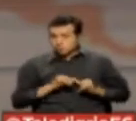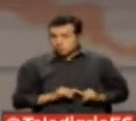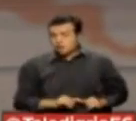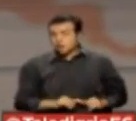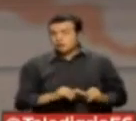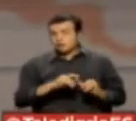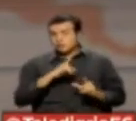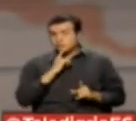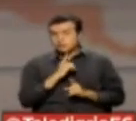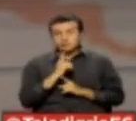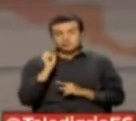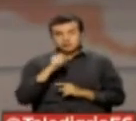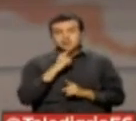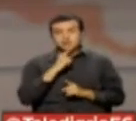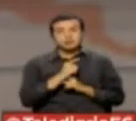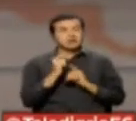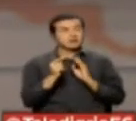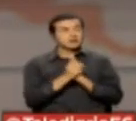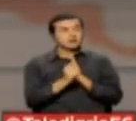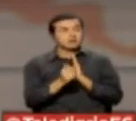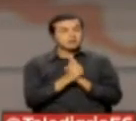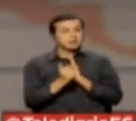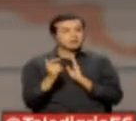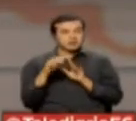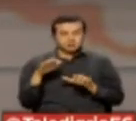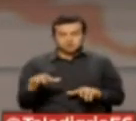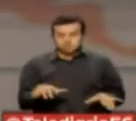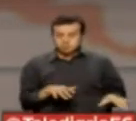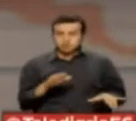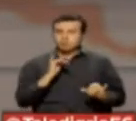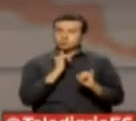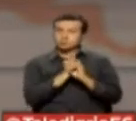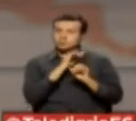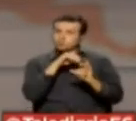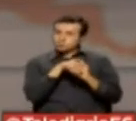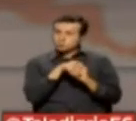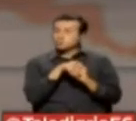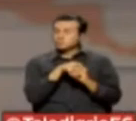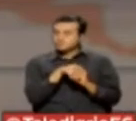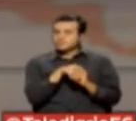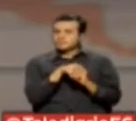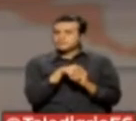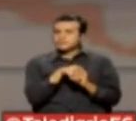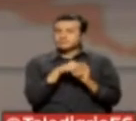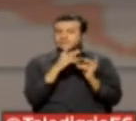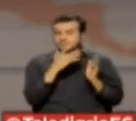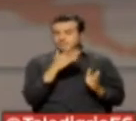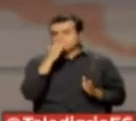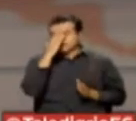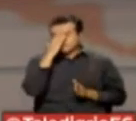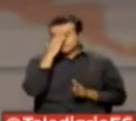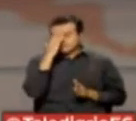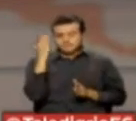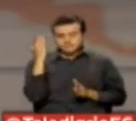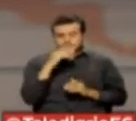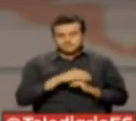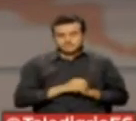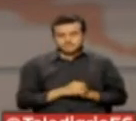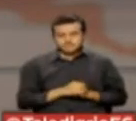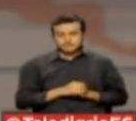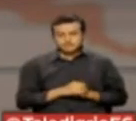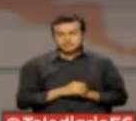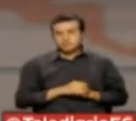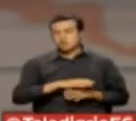asegurar que exista la capacidad de coordinación interinstitucional tenemos que llamar realmente